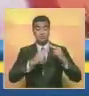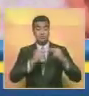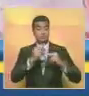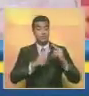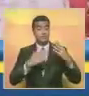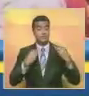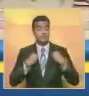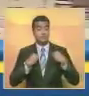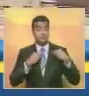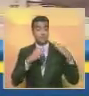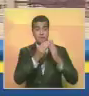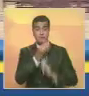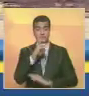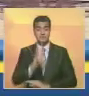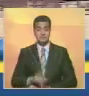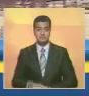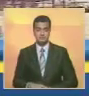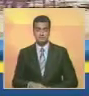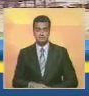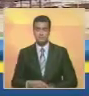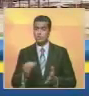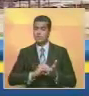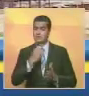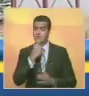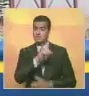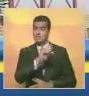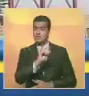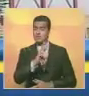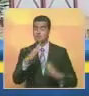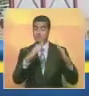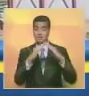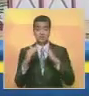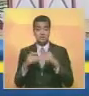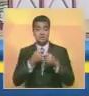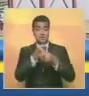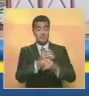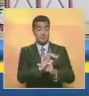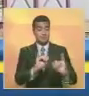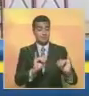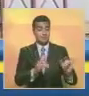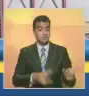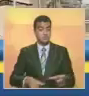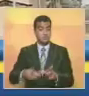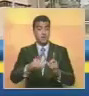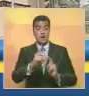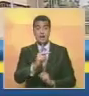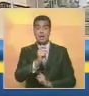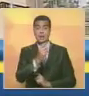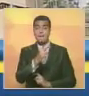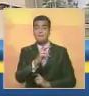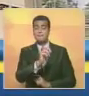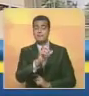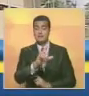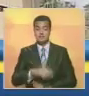complejos habitacionales para el buen vivir del pueblo. Resaltó que 102 casas fueron entregadas a habitantes del sector El Parral del norte